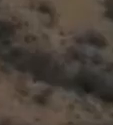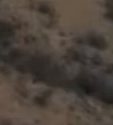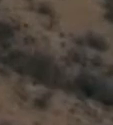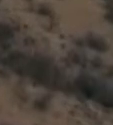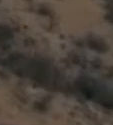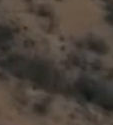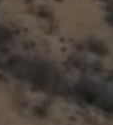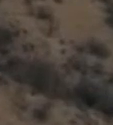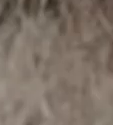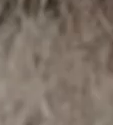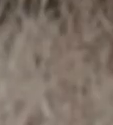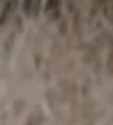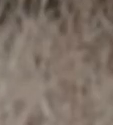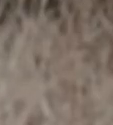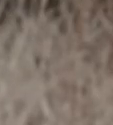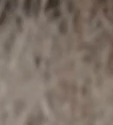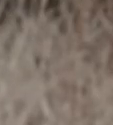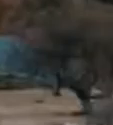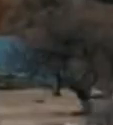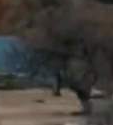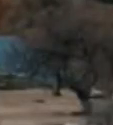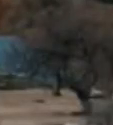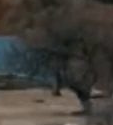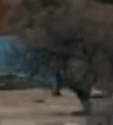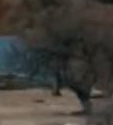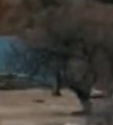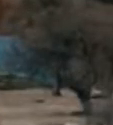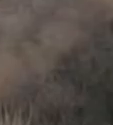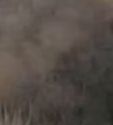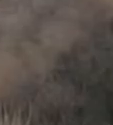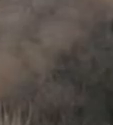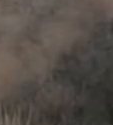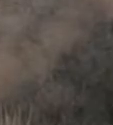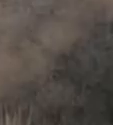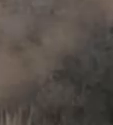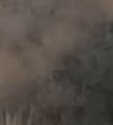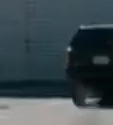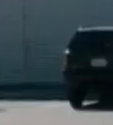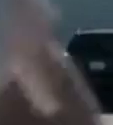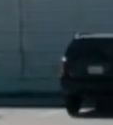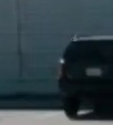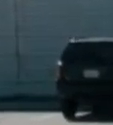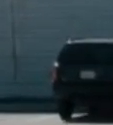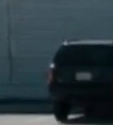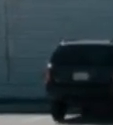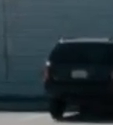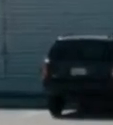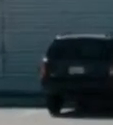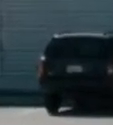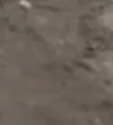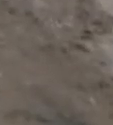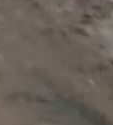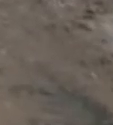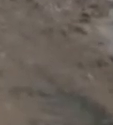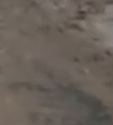Un tercio de la frontera ya tiene algún tipo de valla. Pero, ¿cuáles son los desafíos de intentar sellar el límite? La